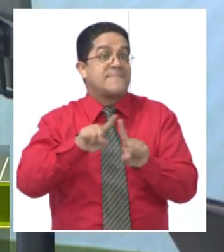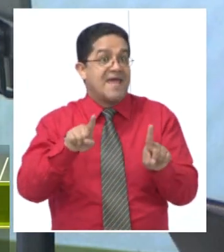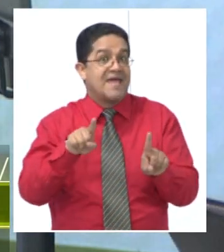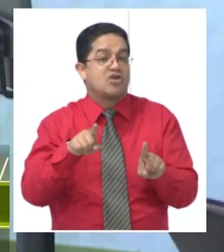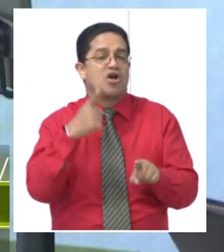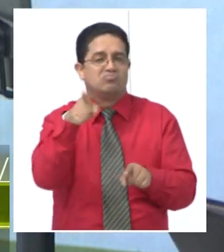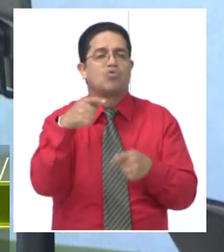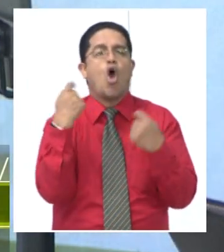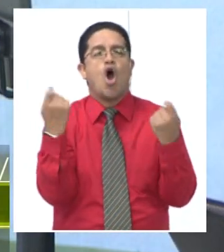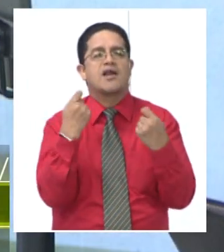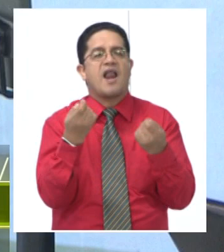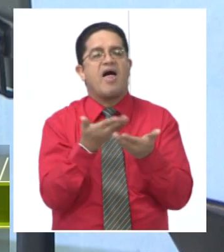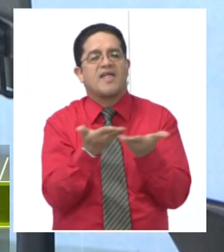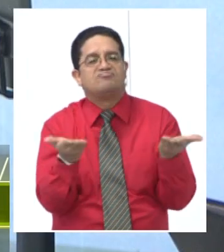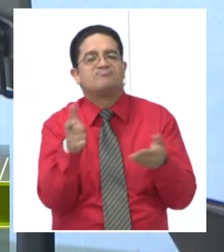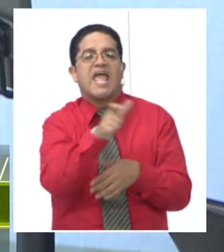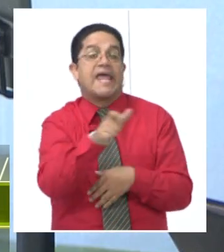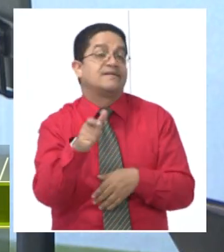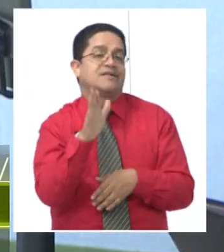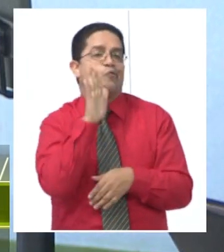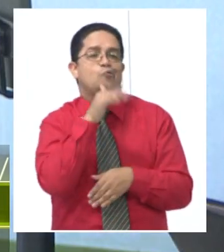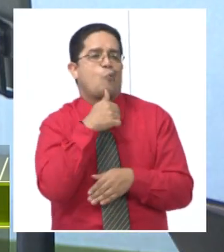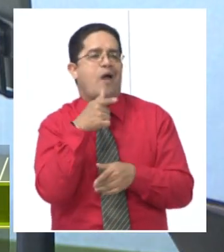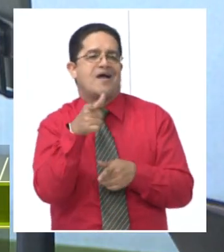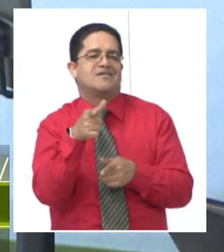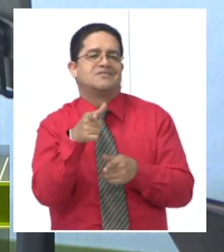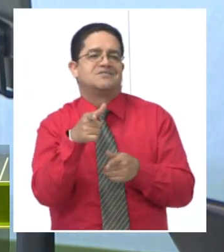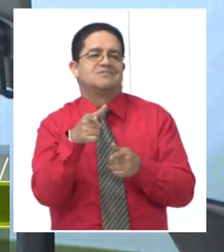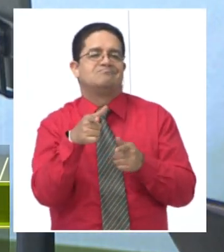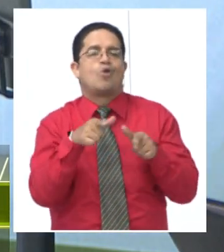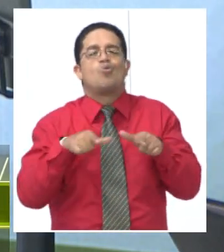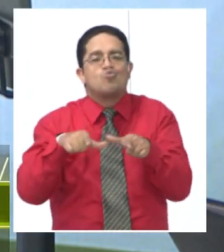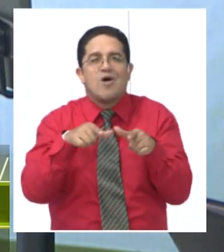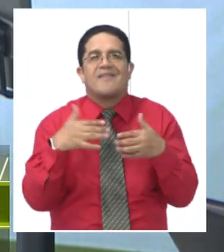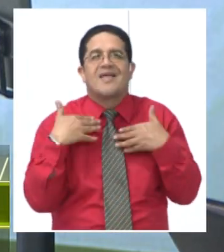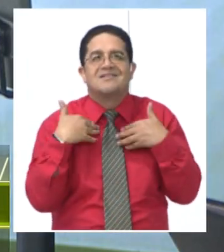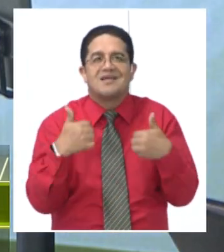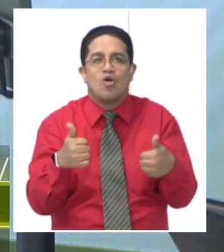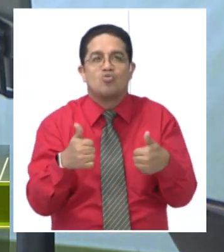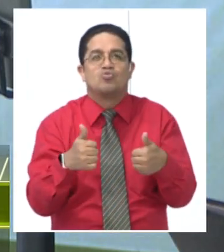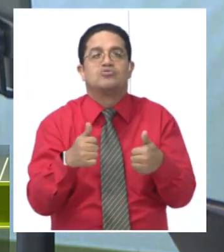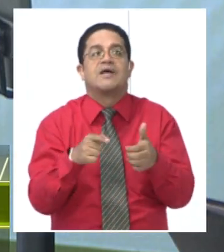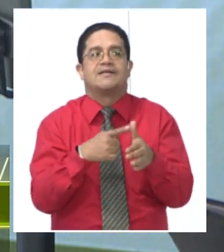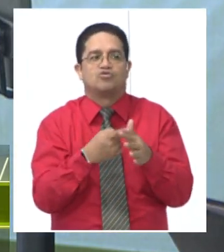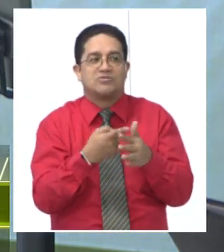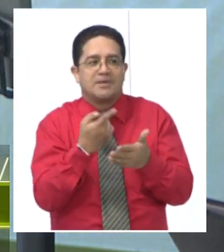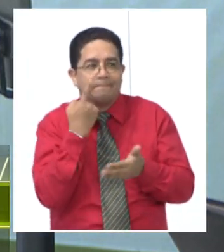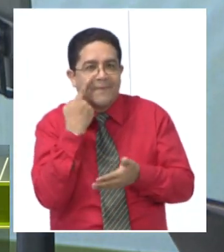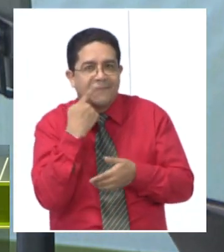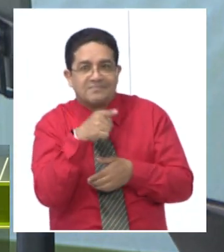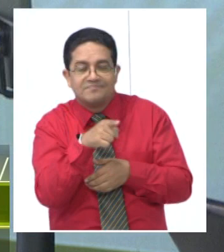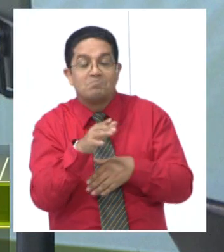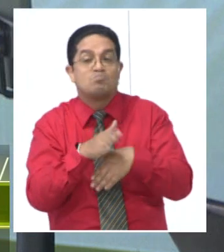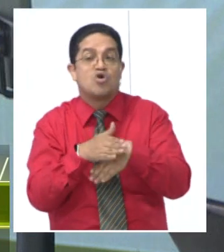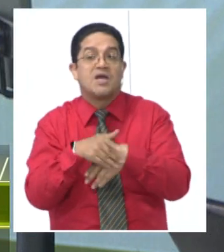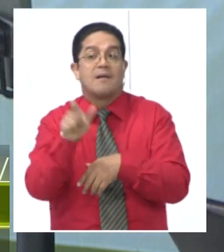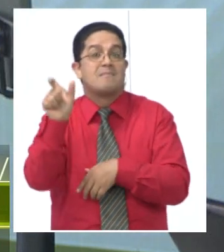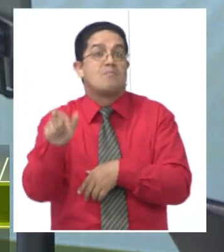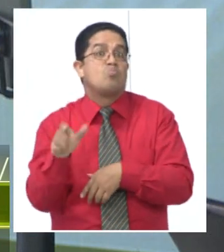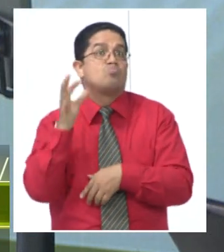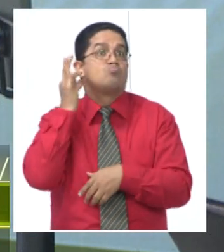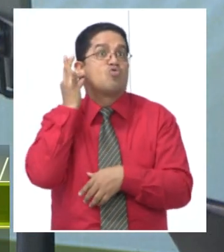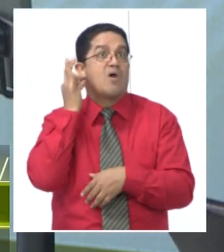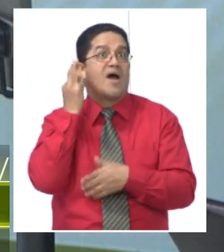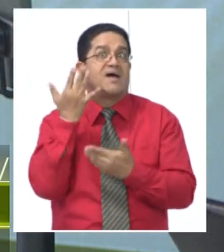en una población que no tiene acceso a sistemas de salud y entonces tú aplicas una política de ver y tratar. ¿Por qué? Porque esa paciente no va a tener opción de